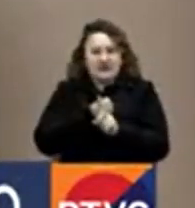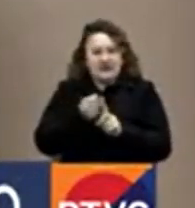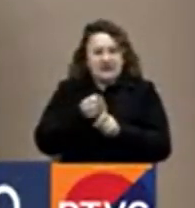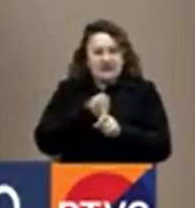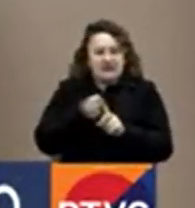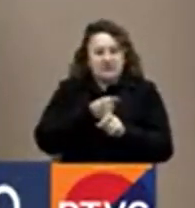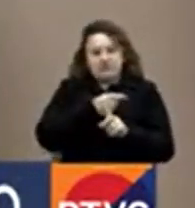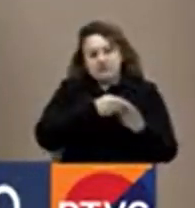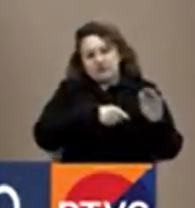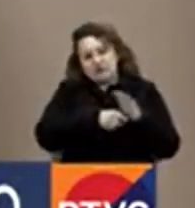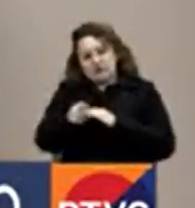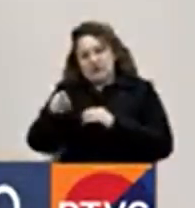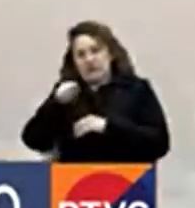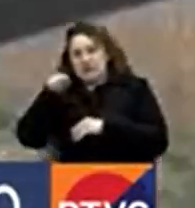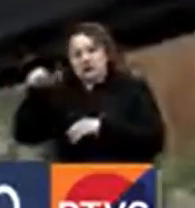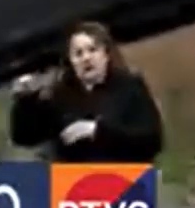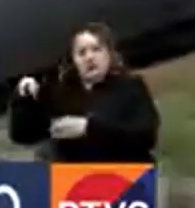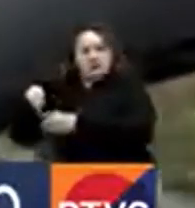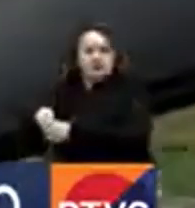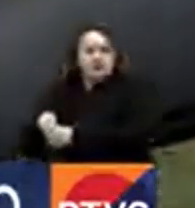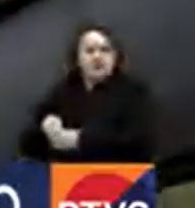tanto decidieron escapar a sus familias.